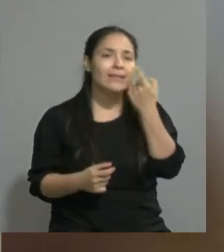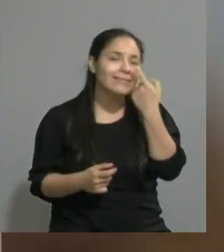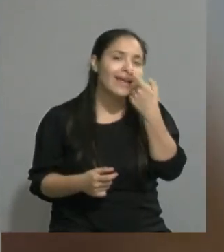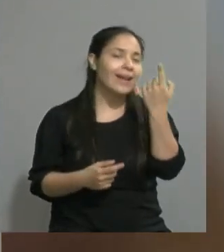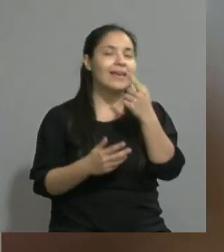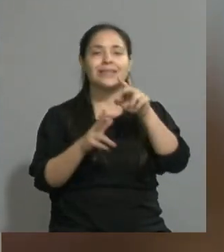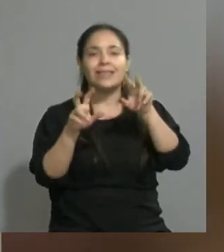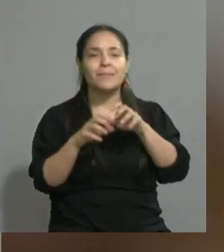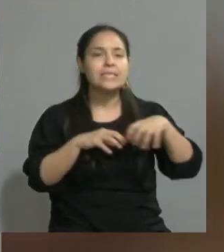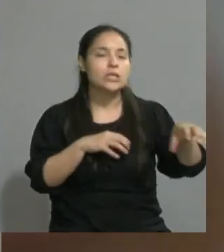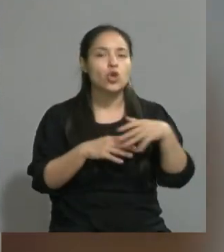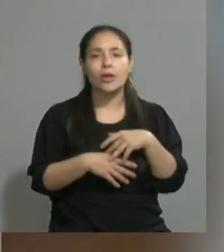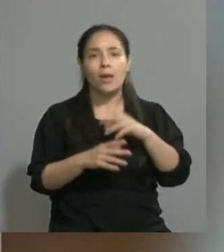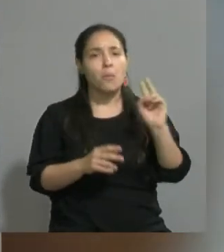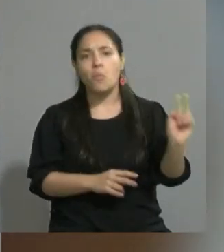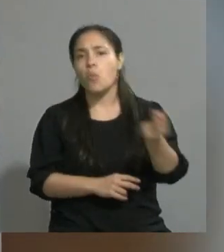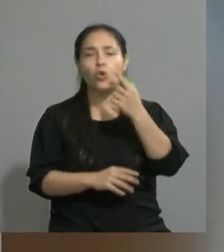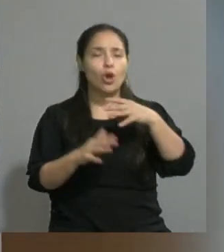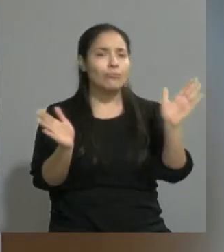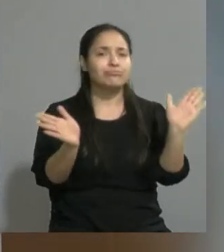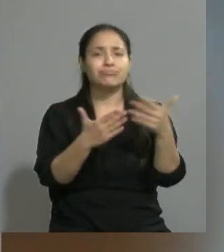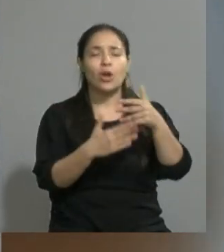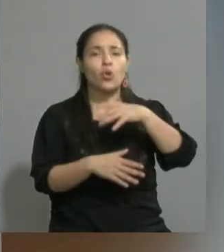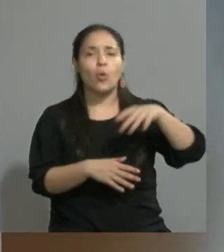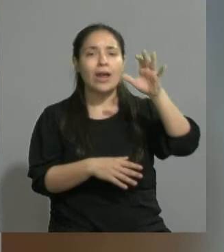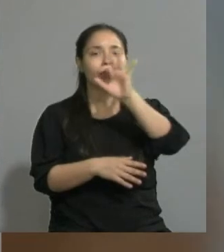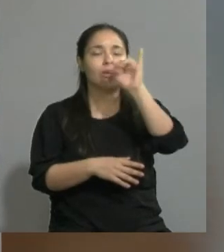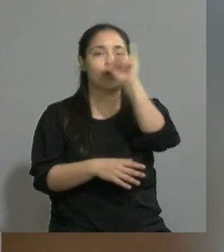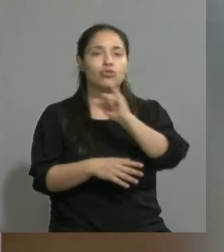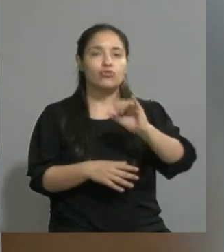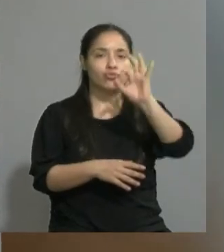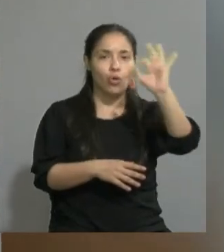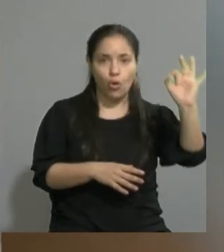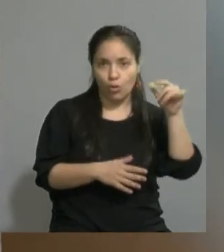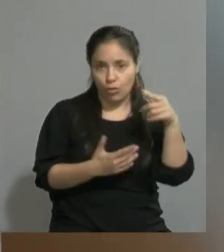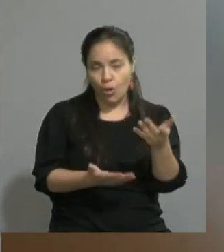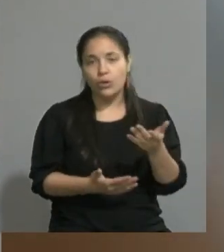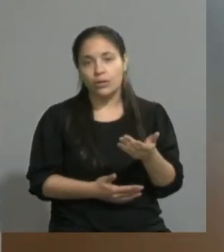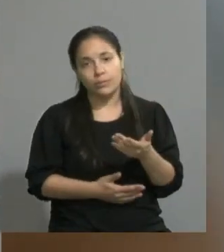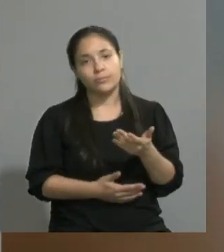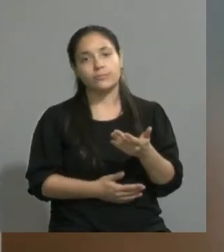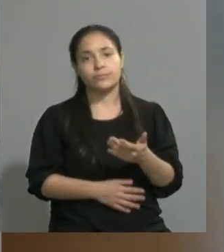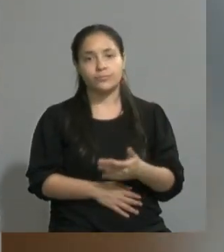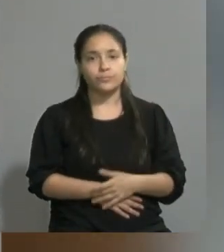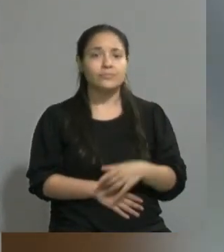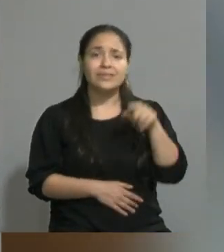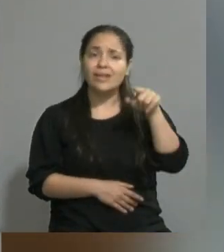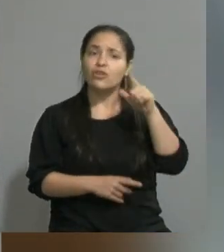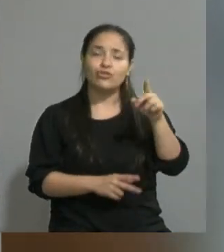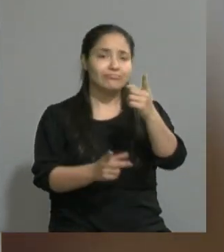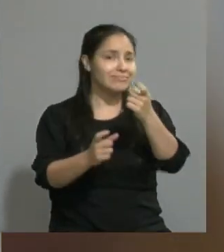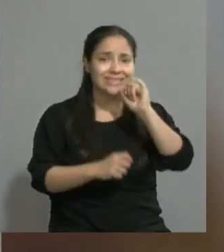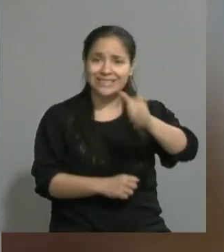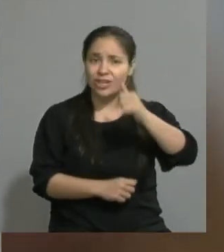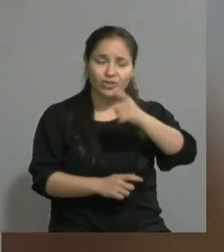que fuera, murió encerrado ahí en el zoológico, en el ex zoológico. Bueno, esto es lo que hay que